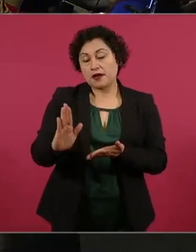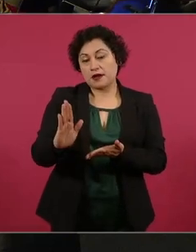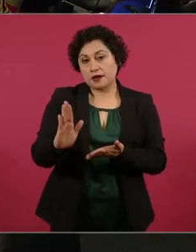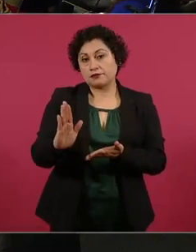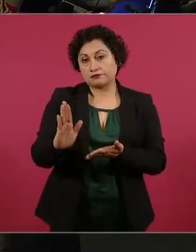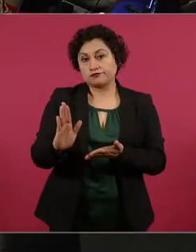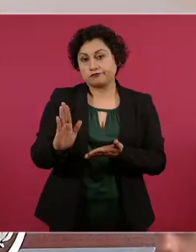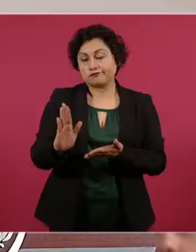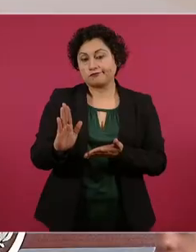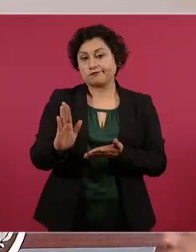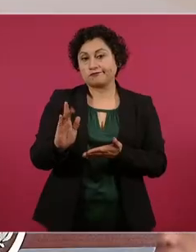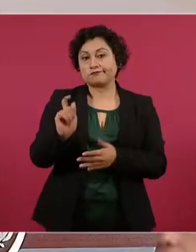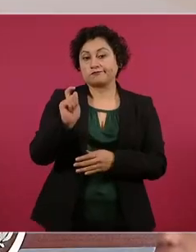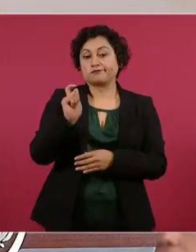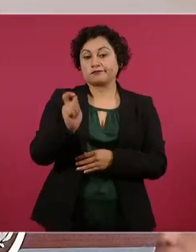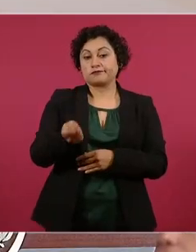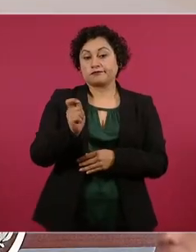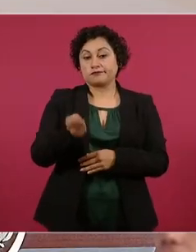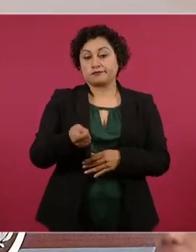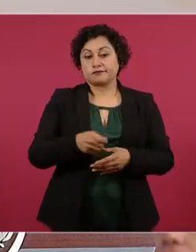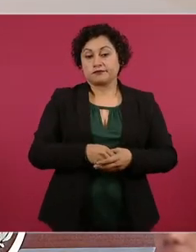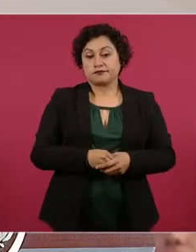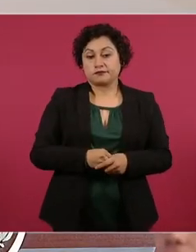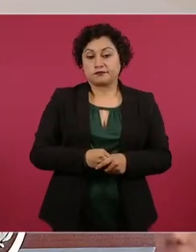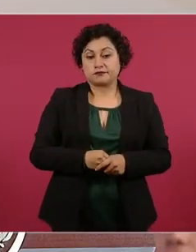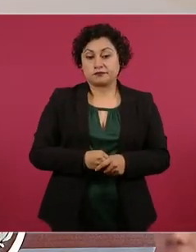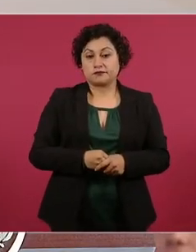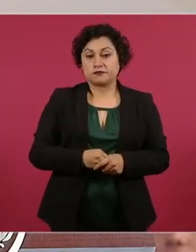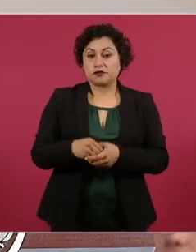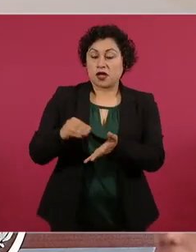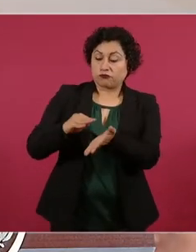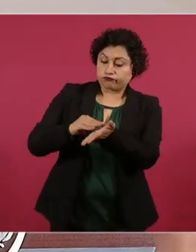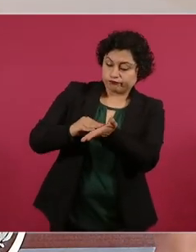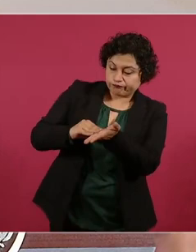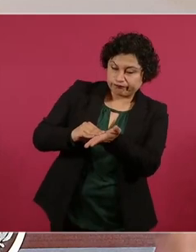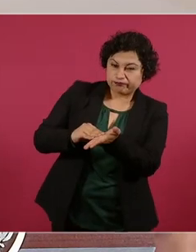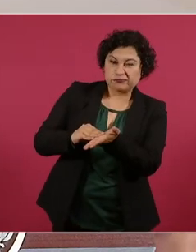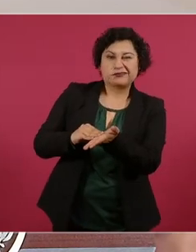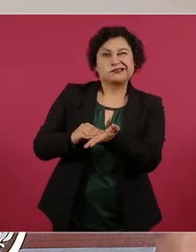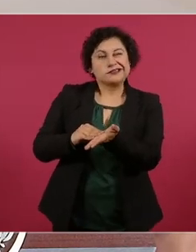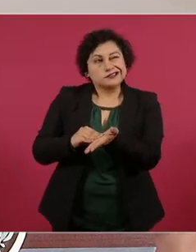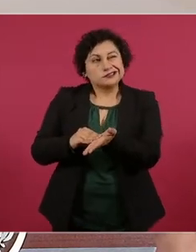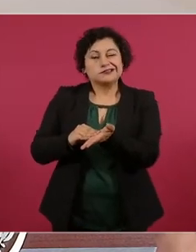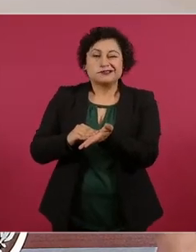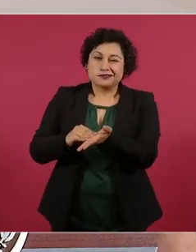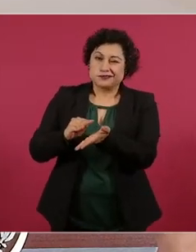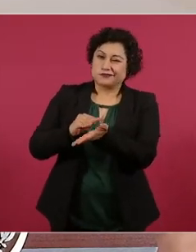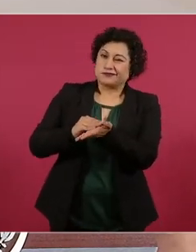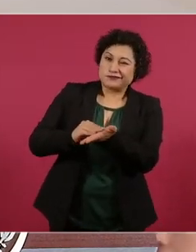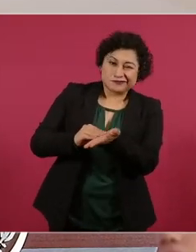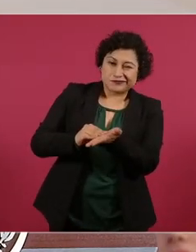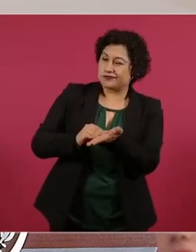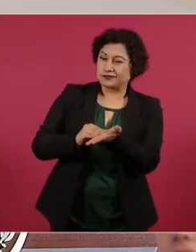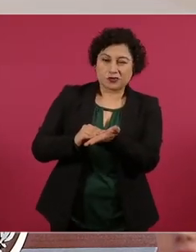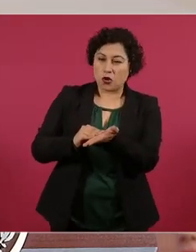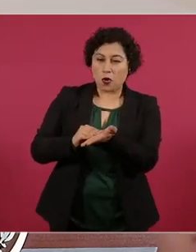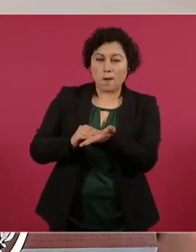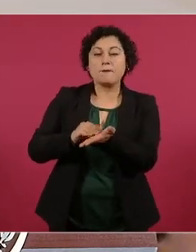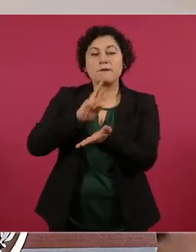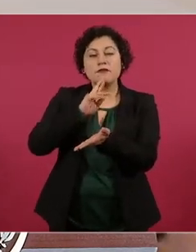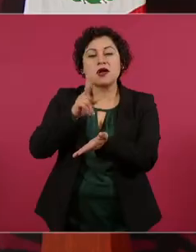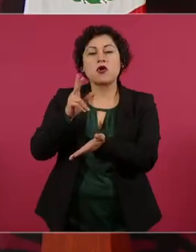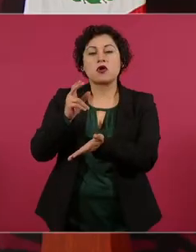no es la palabra adecuada, pero se les reduce su pago de